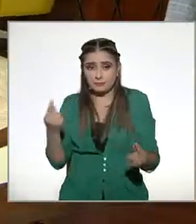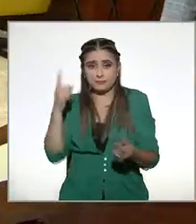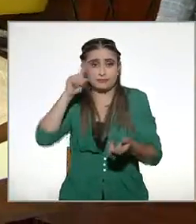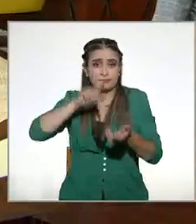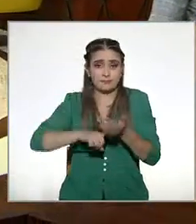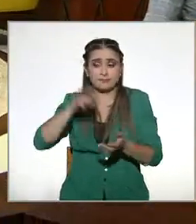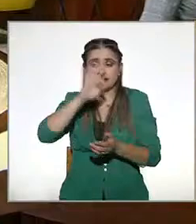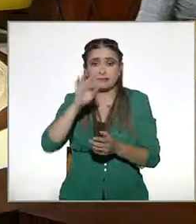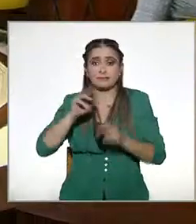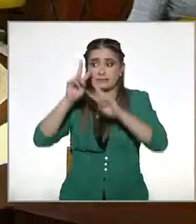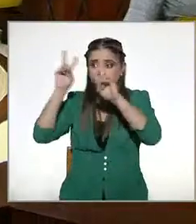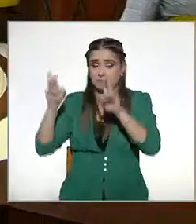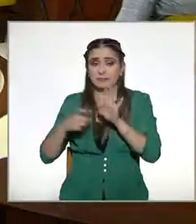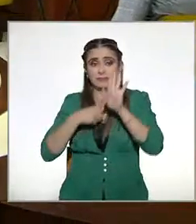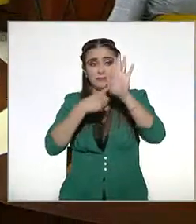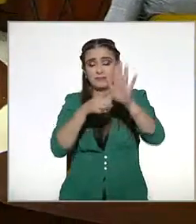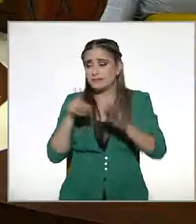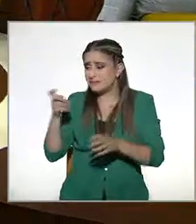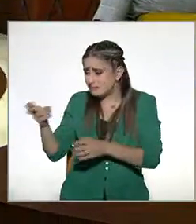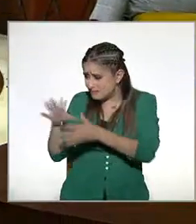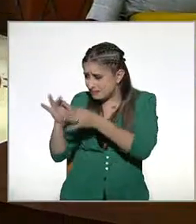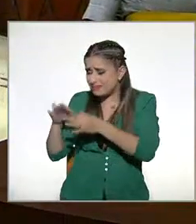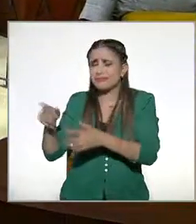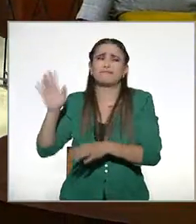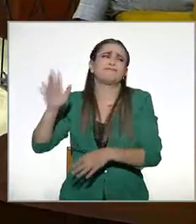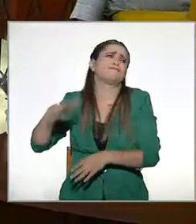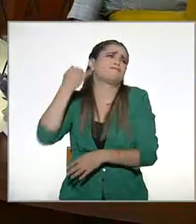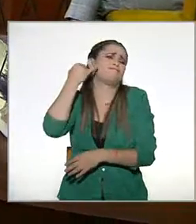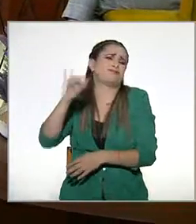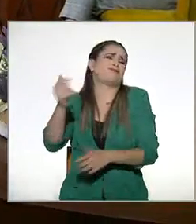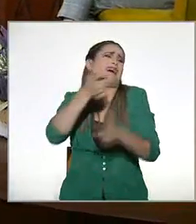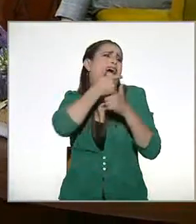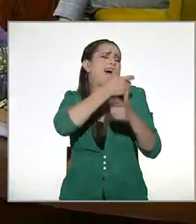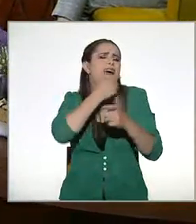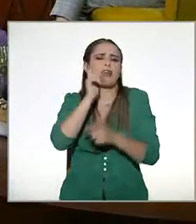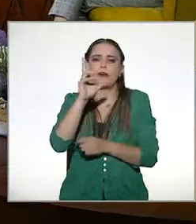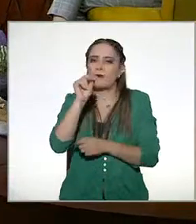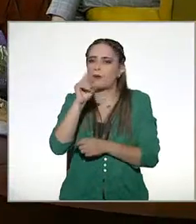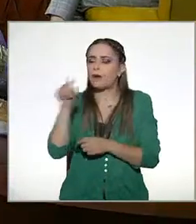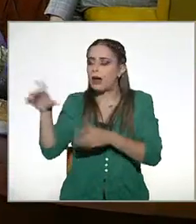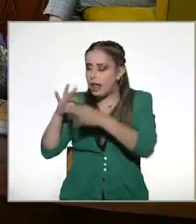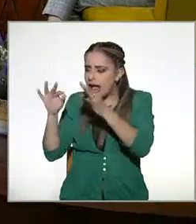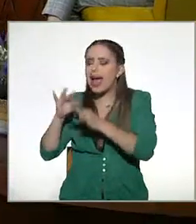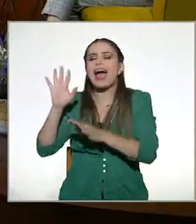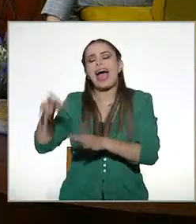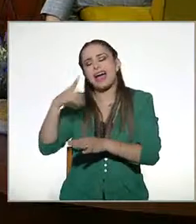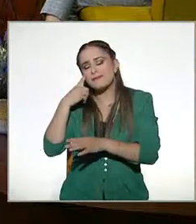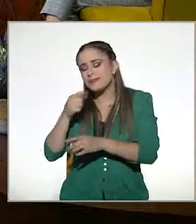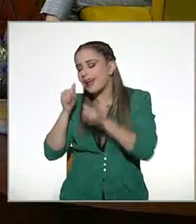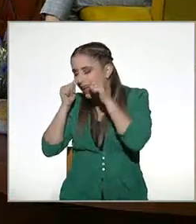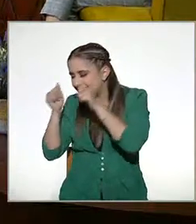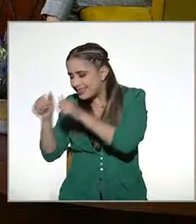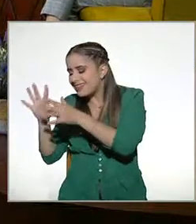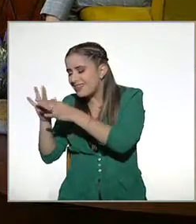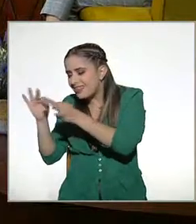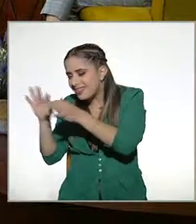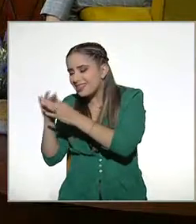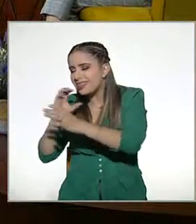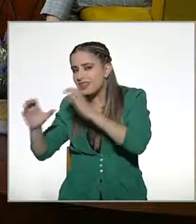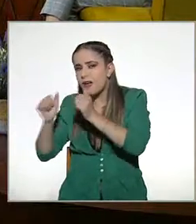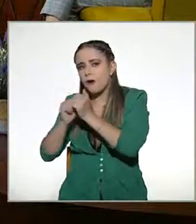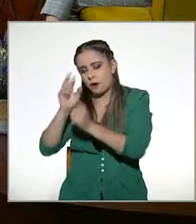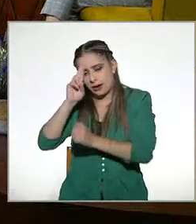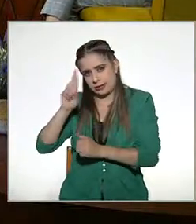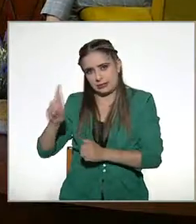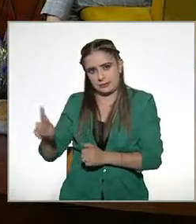cualquier tema no los minimicen ni se burlen de ellos hay que escucharlos con atención y sobre todo con respeto así es claro y